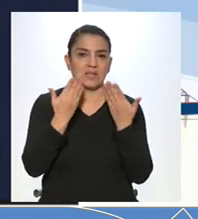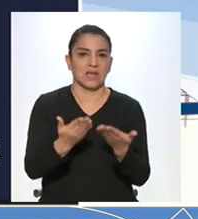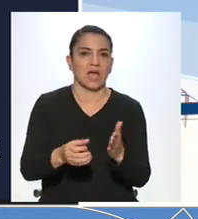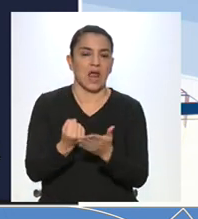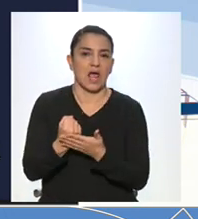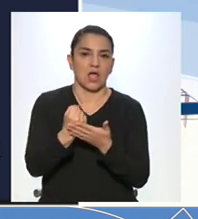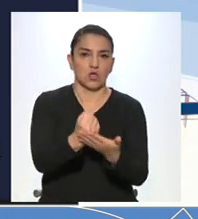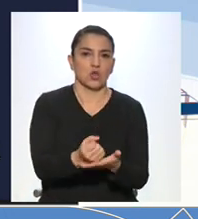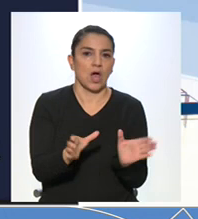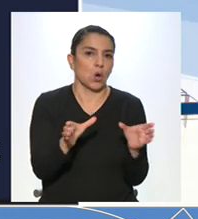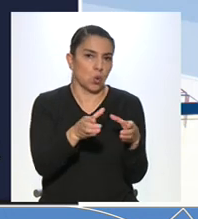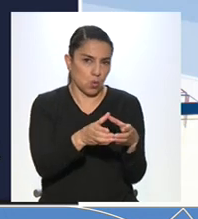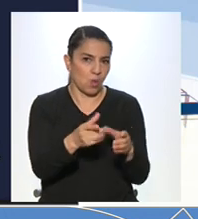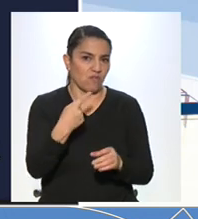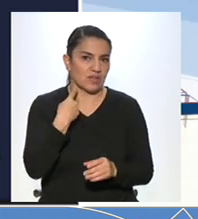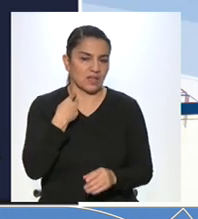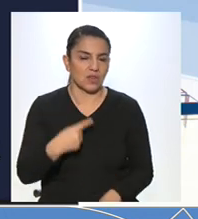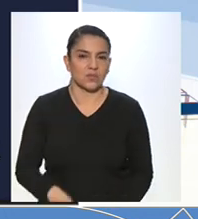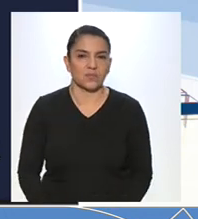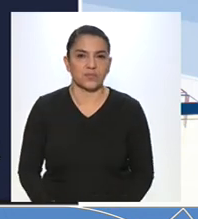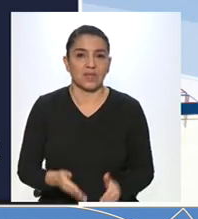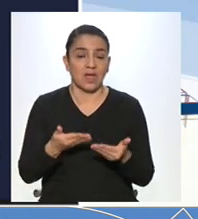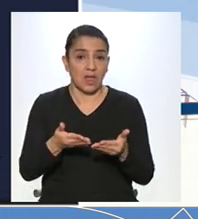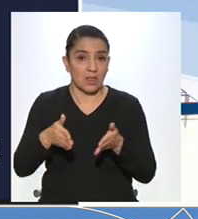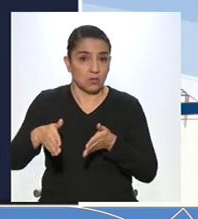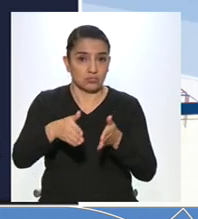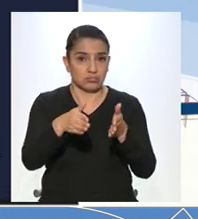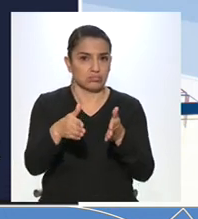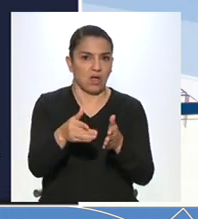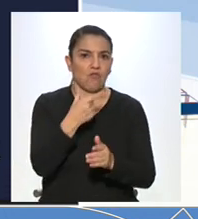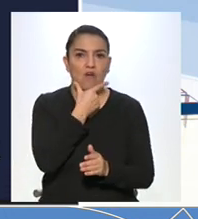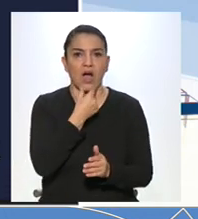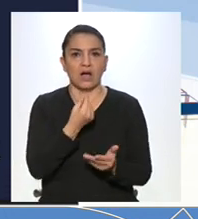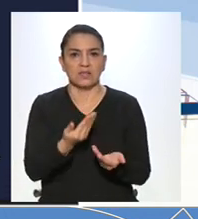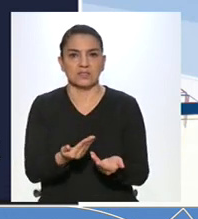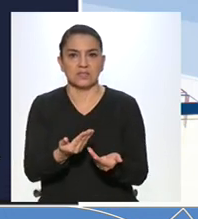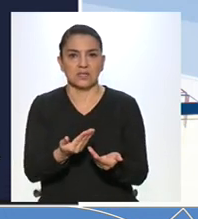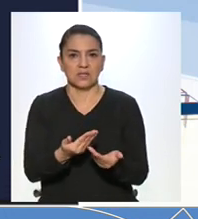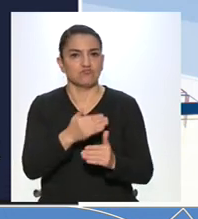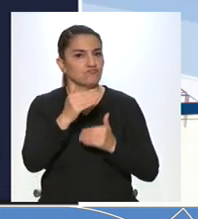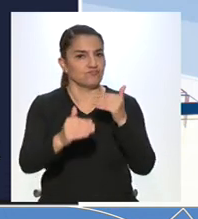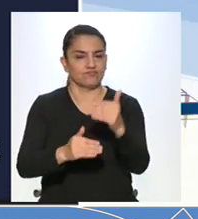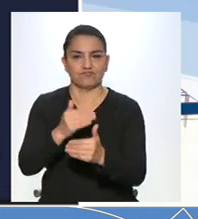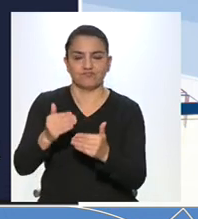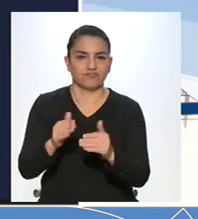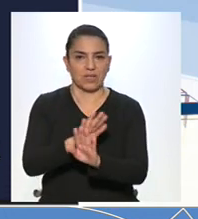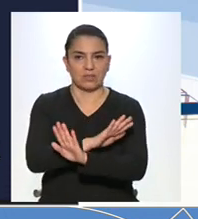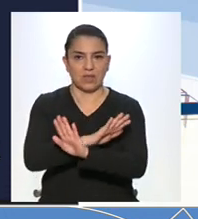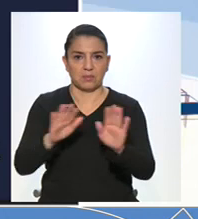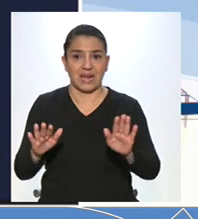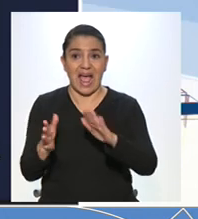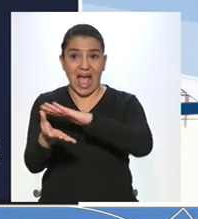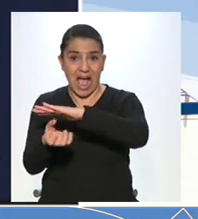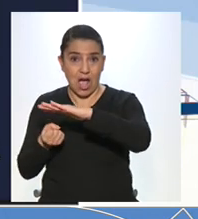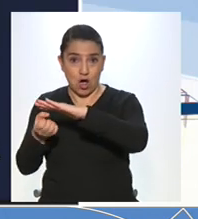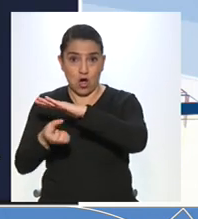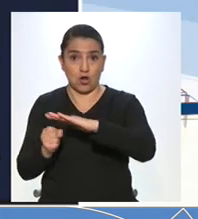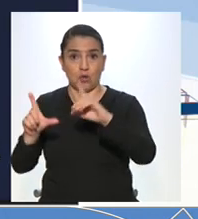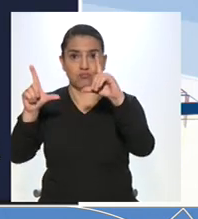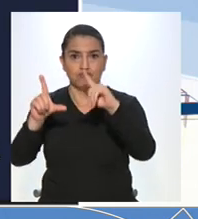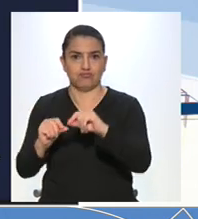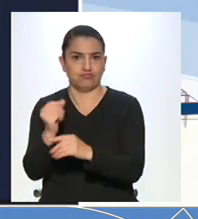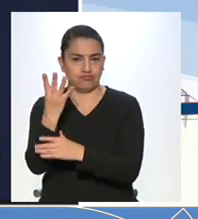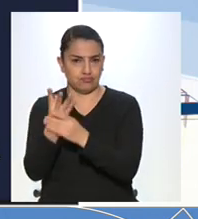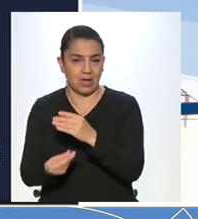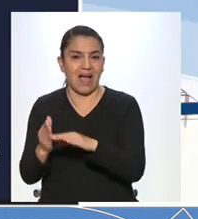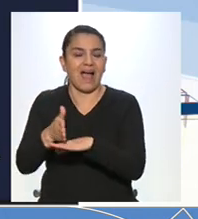cada vez más acotados. Este camino, aparentemente fácil, terminará sin embargo por agotar los ahorros disponibles, pero mucho antes de